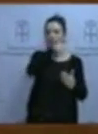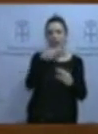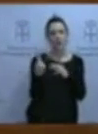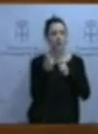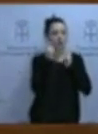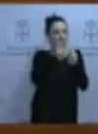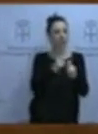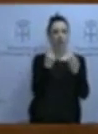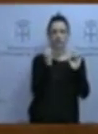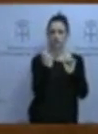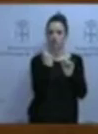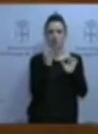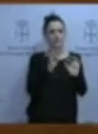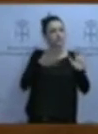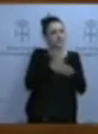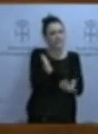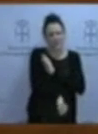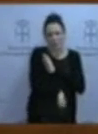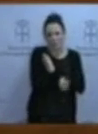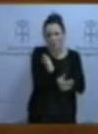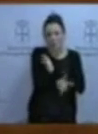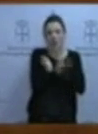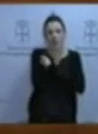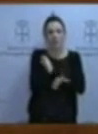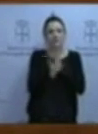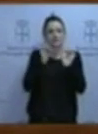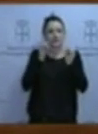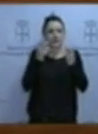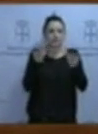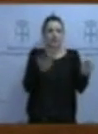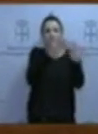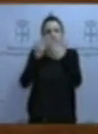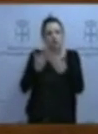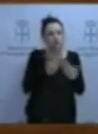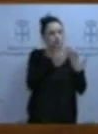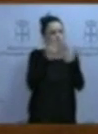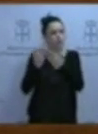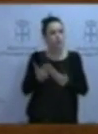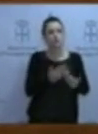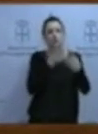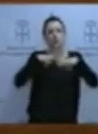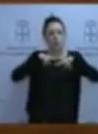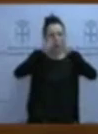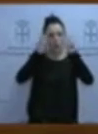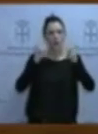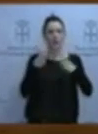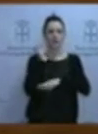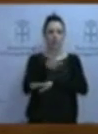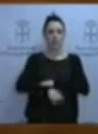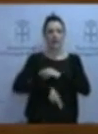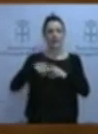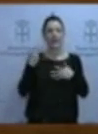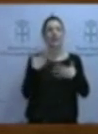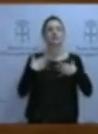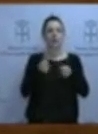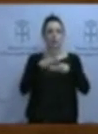miseria. Normal que estos estudios tan interesantes de la Dirección General de Salud Pública o de los epidemiólogos